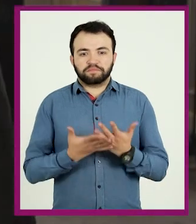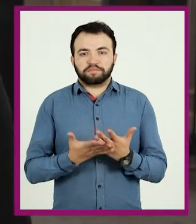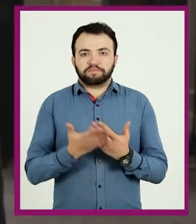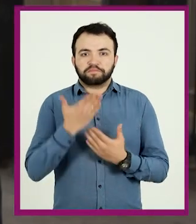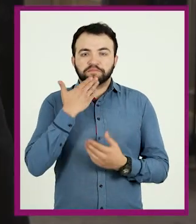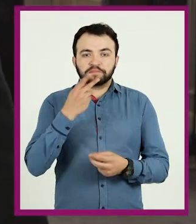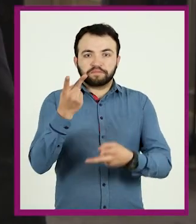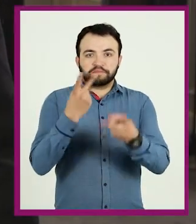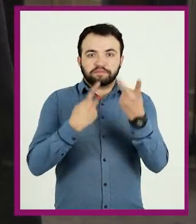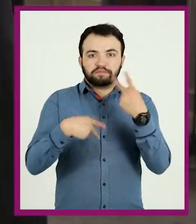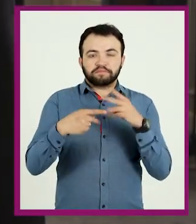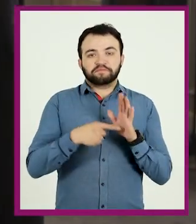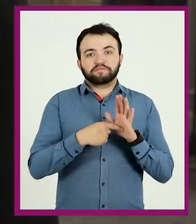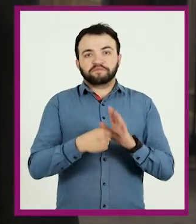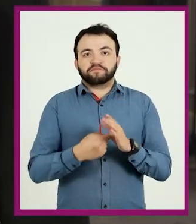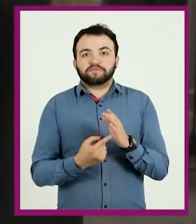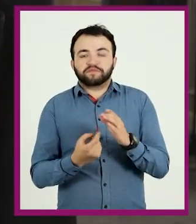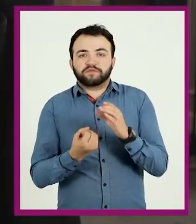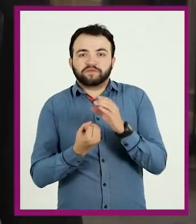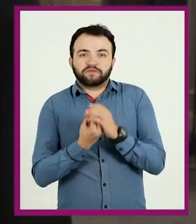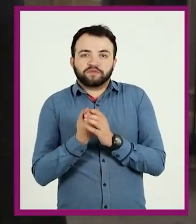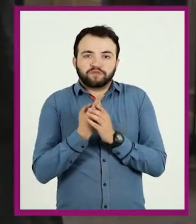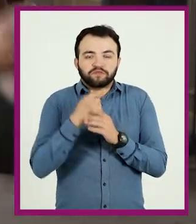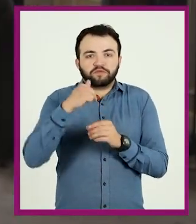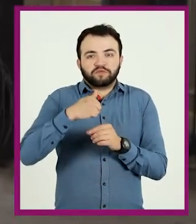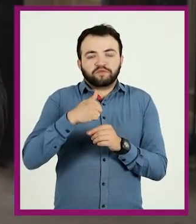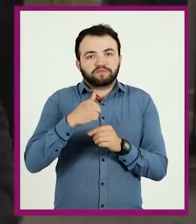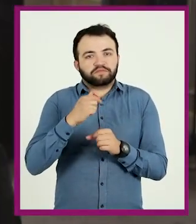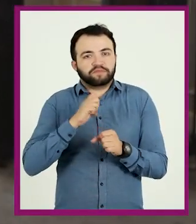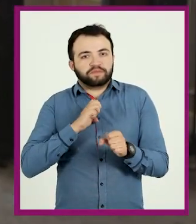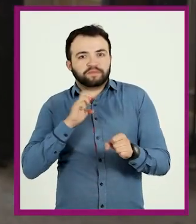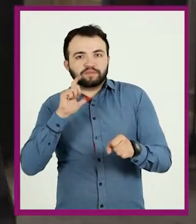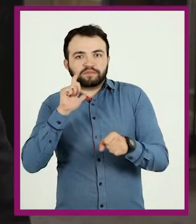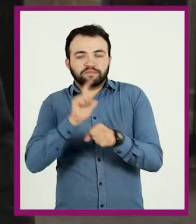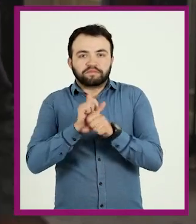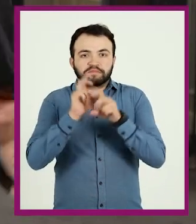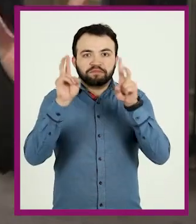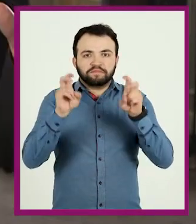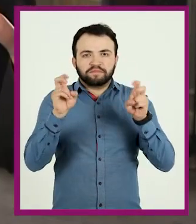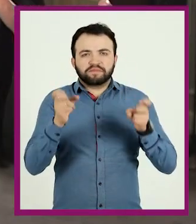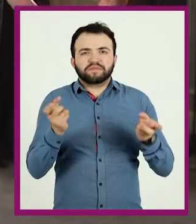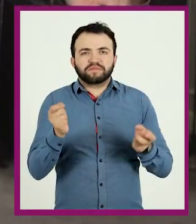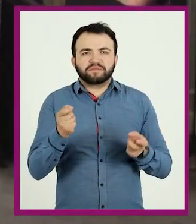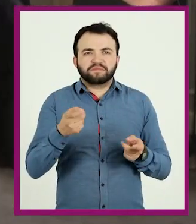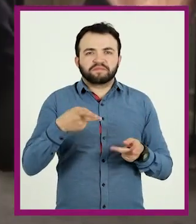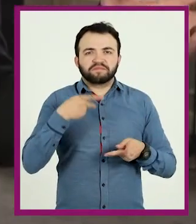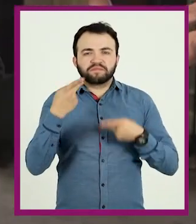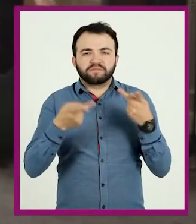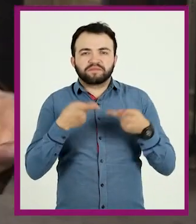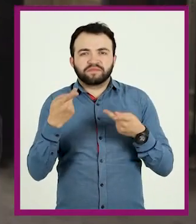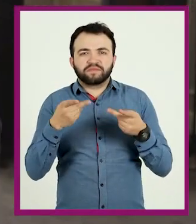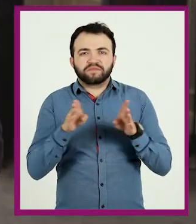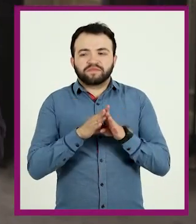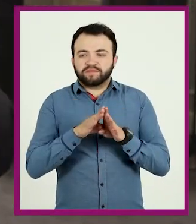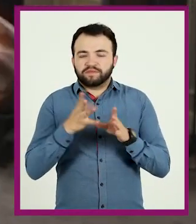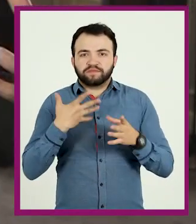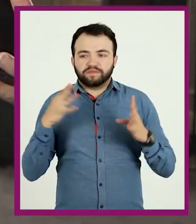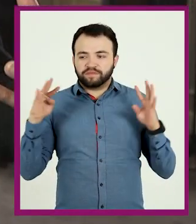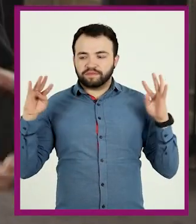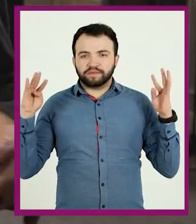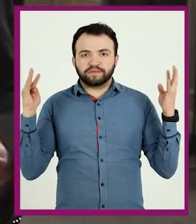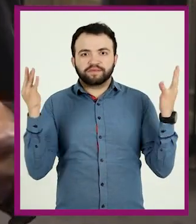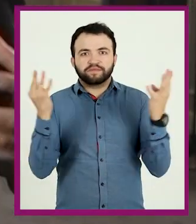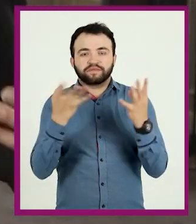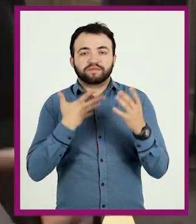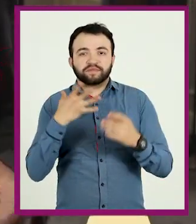¿Qué tal? Bienvenidos a una emisión más de Etnomúsica. Hoy es un programa muy especial. Vamos a hablar, digamos, aquí rodeado de